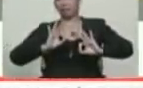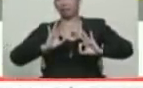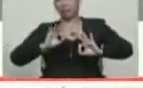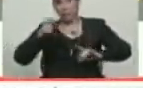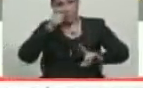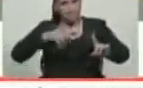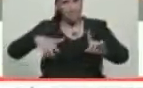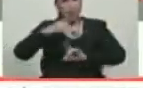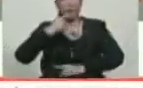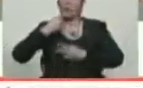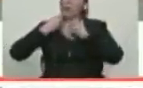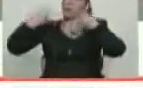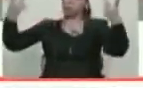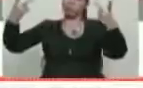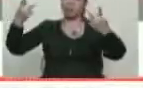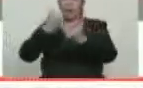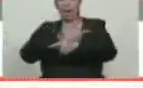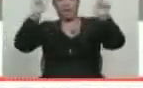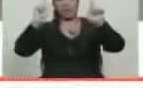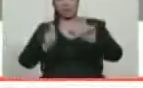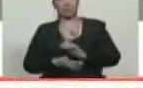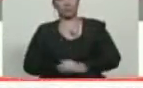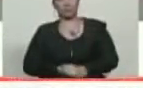pueblo dijo: somos libres.